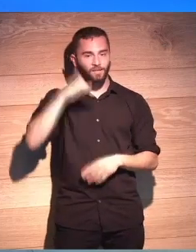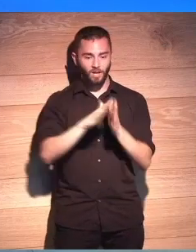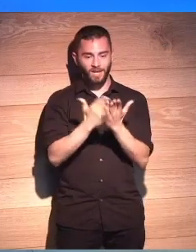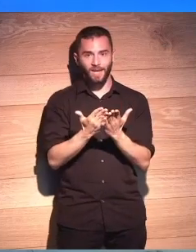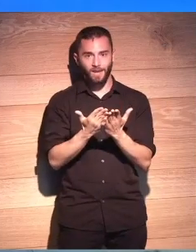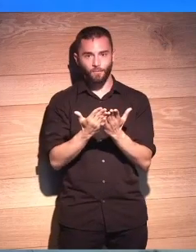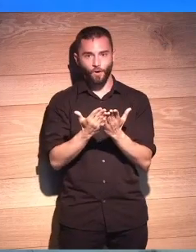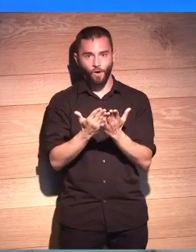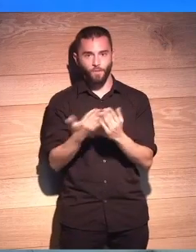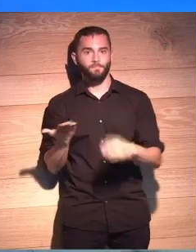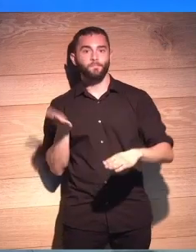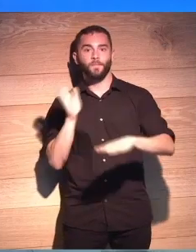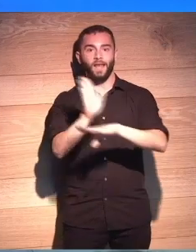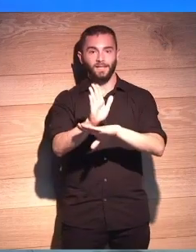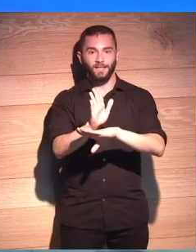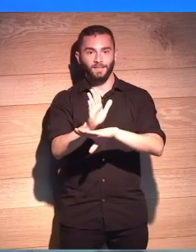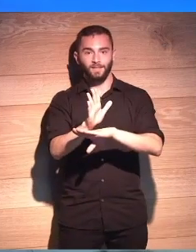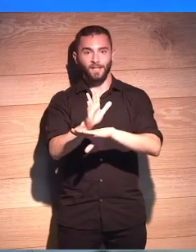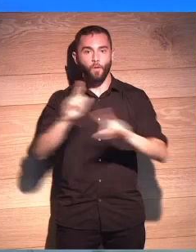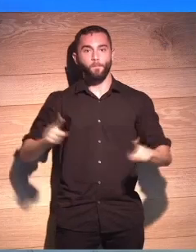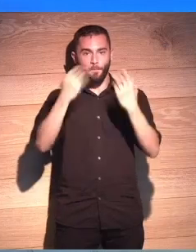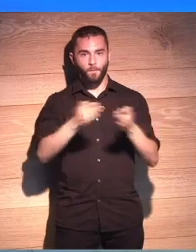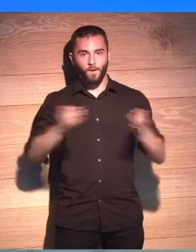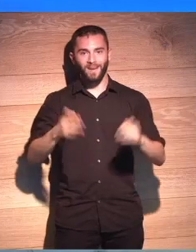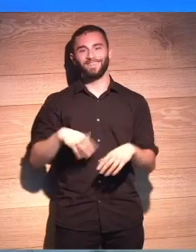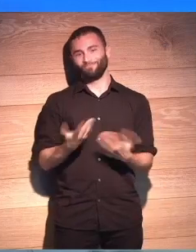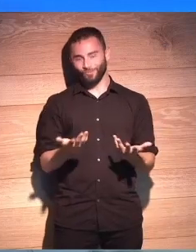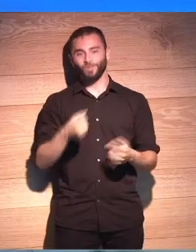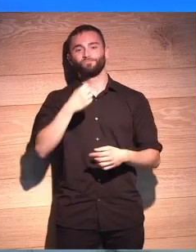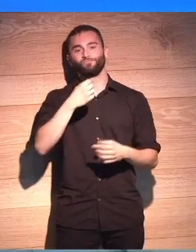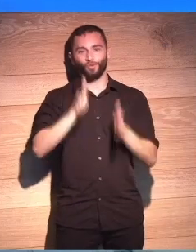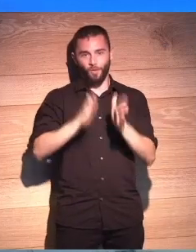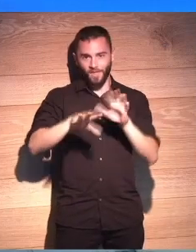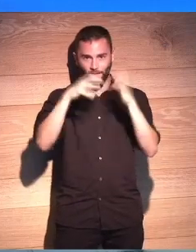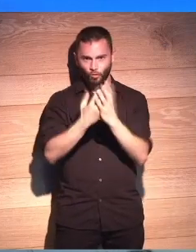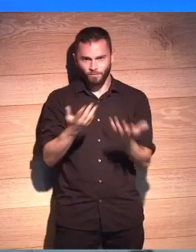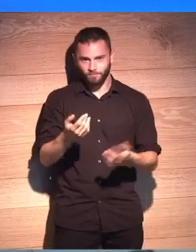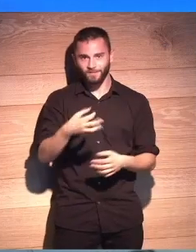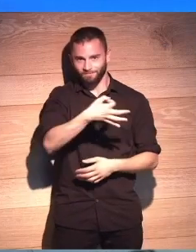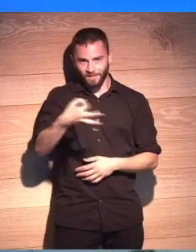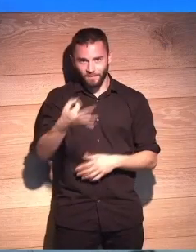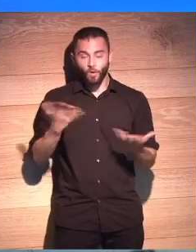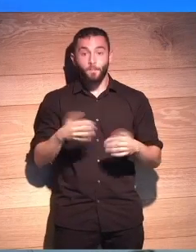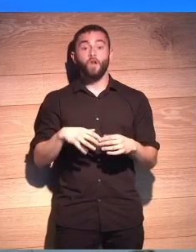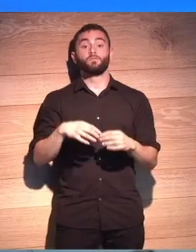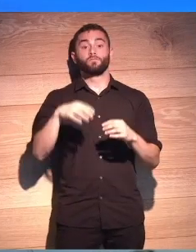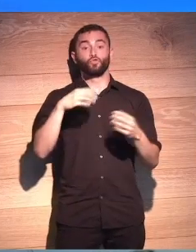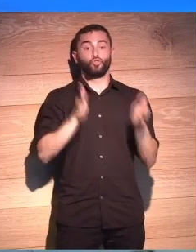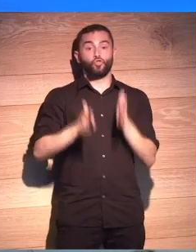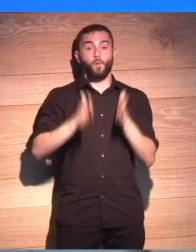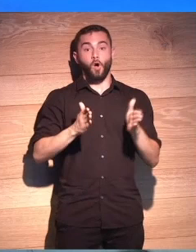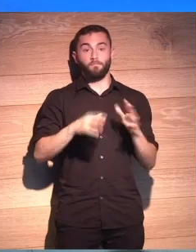libro presentado por un robot en el mundo. El caso es que, como es tan estupendo, me dijo, mira Isabel, programar un robot es muy